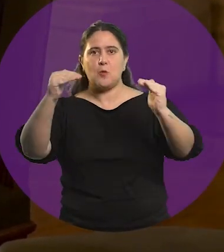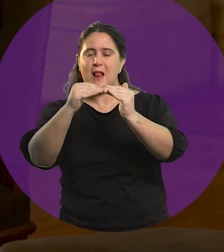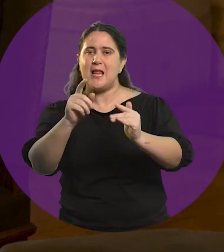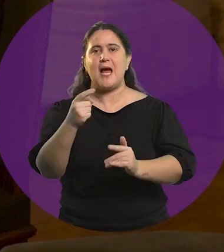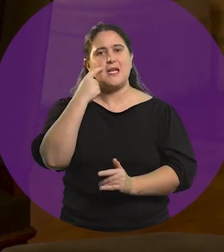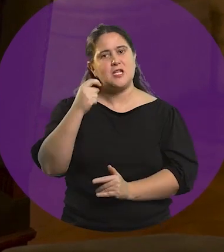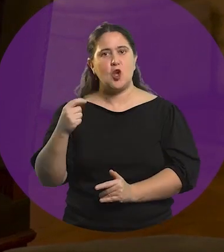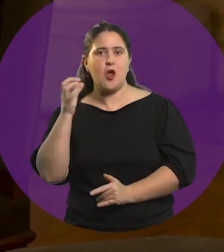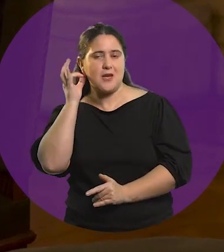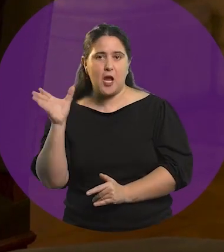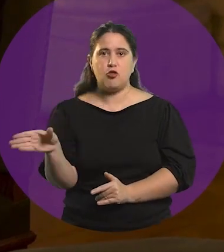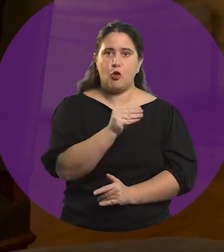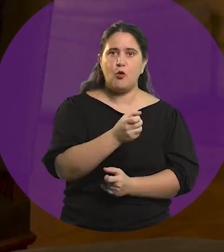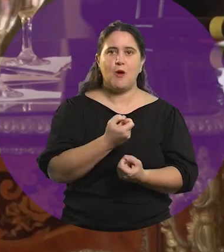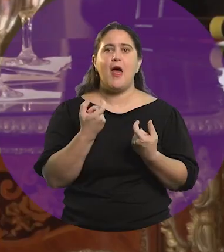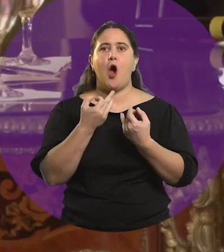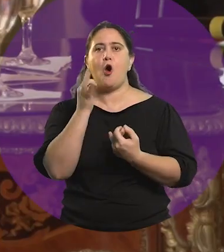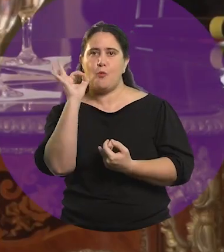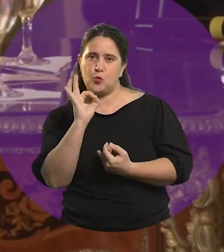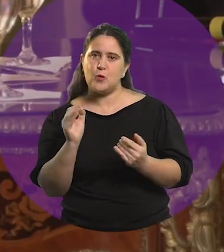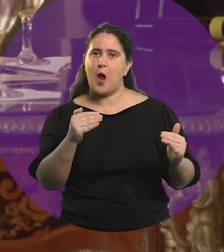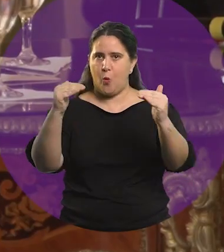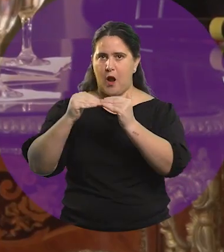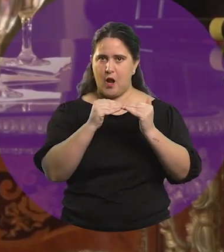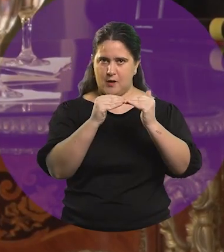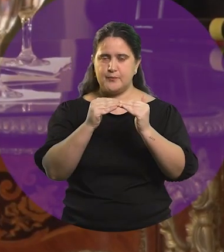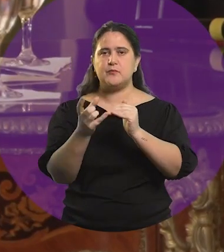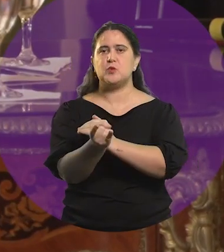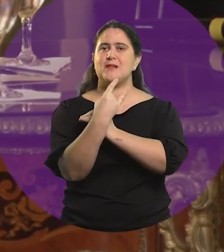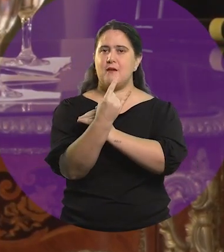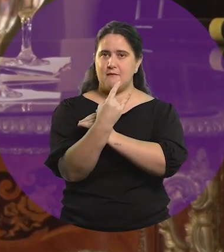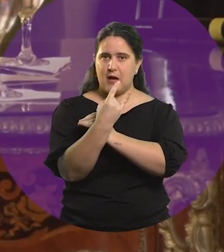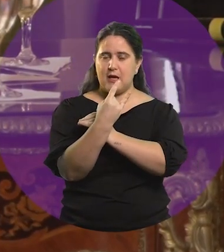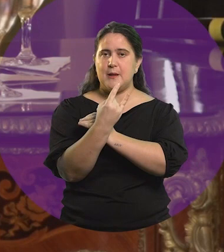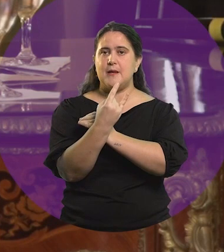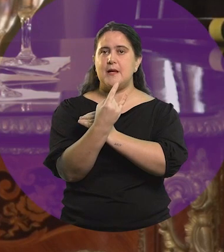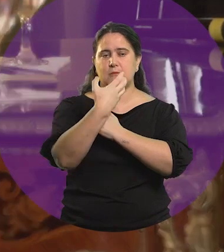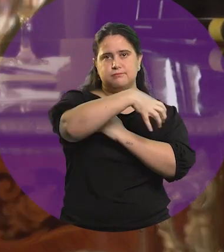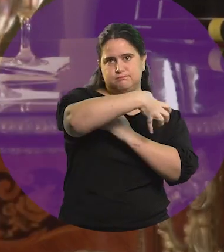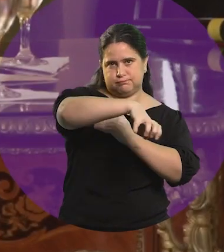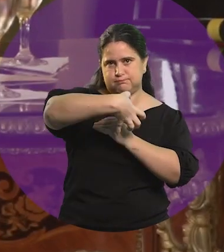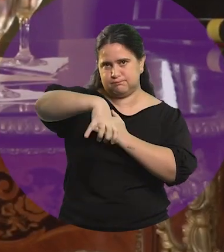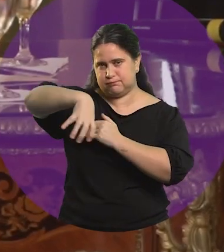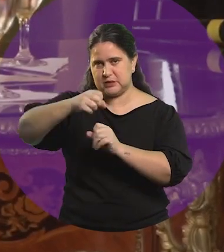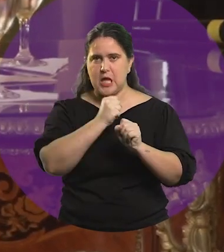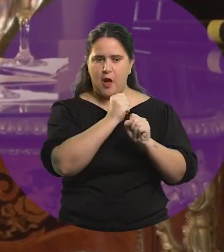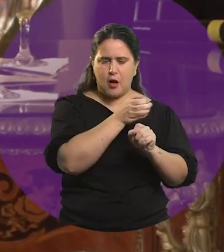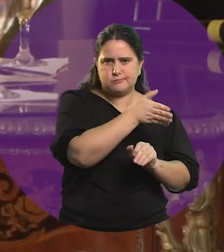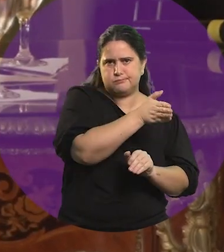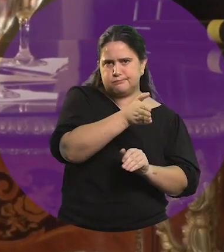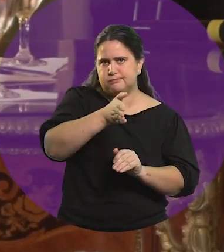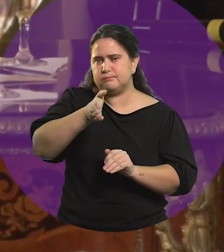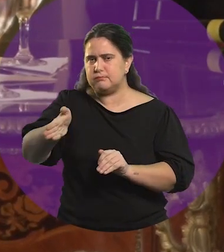niños, a todas las niñas, darles esas oportunidades por igual. Ceibal tiene varias áreas en las que